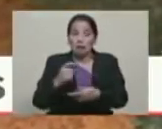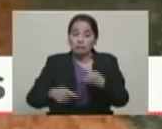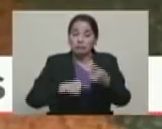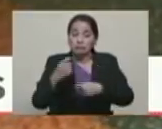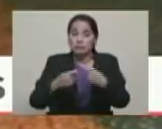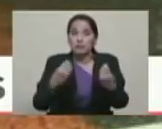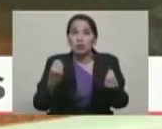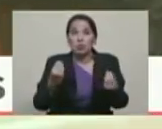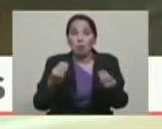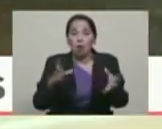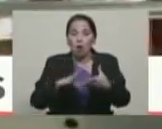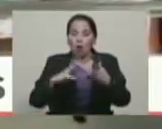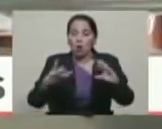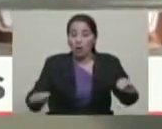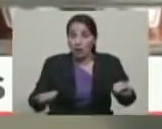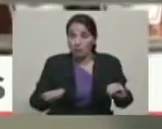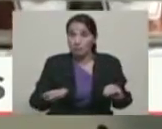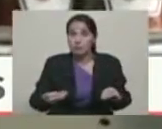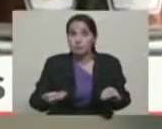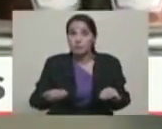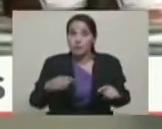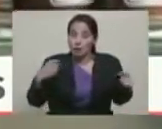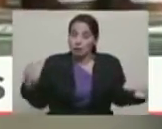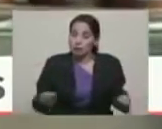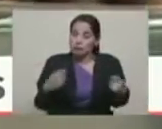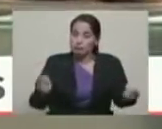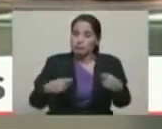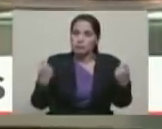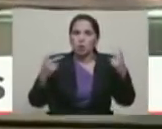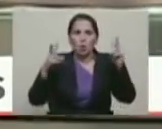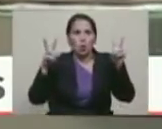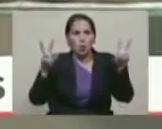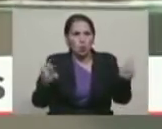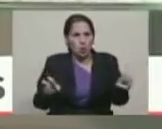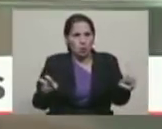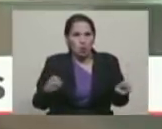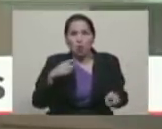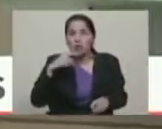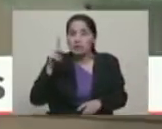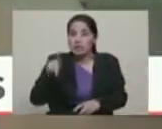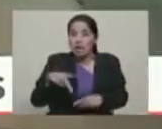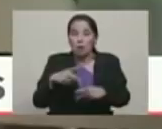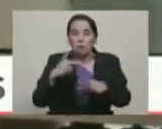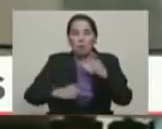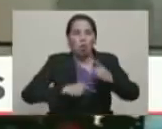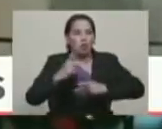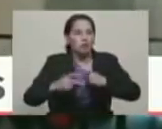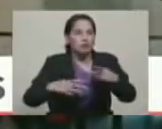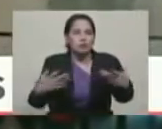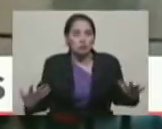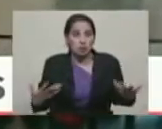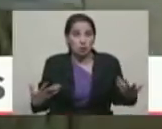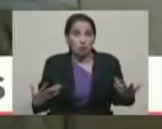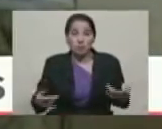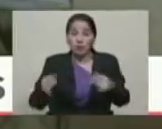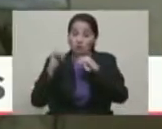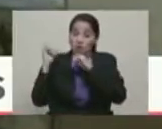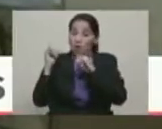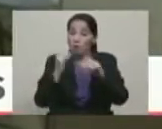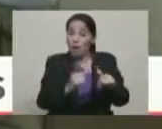CLAP. Los CLAP que potencian en esta nueva etapa la P de producción. Presidente, informarle